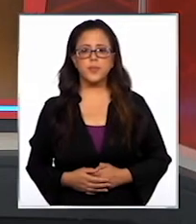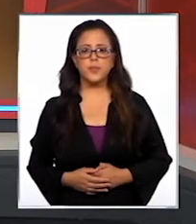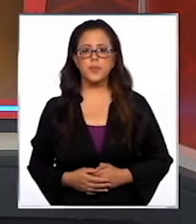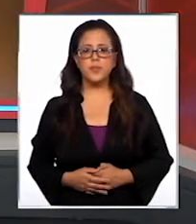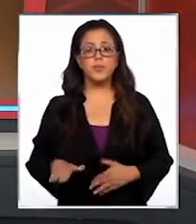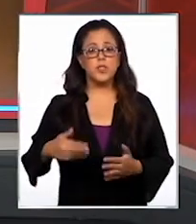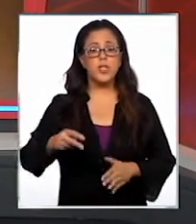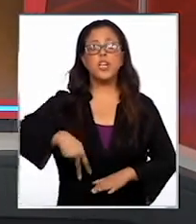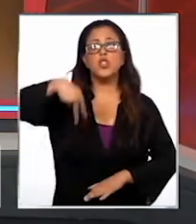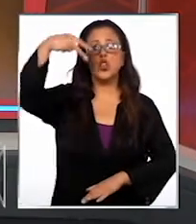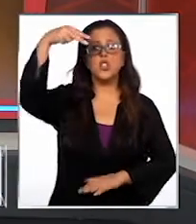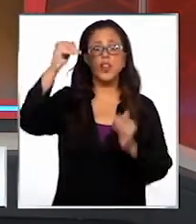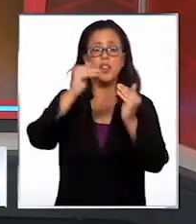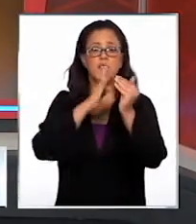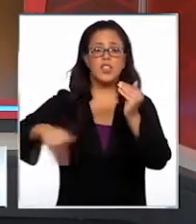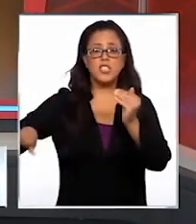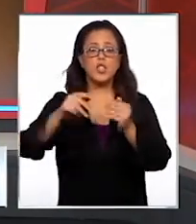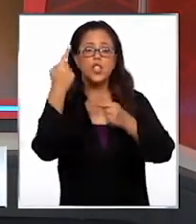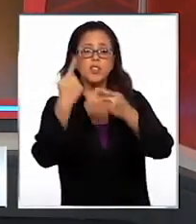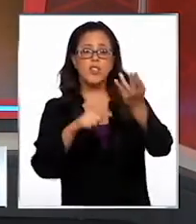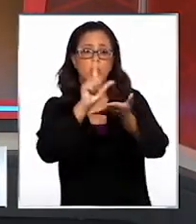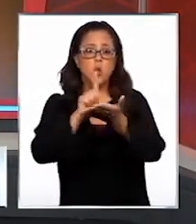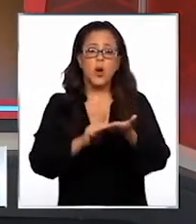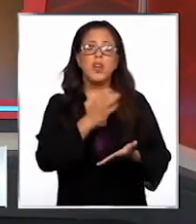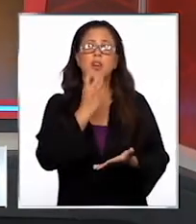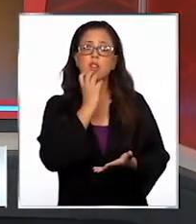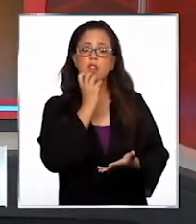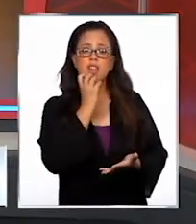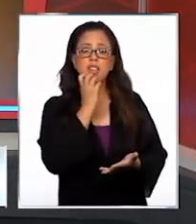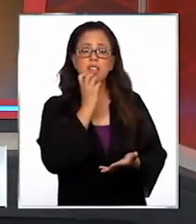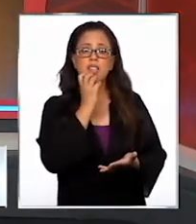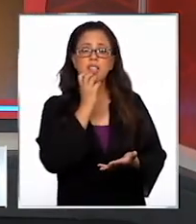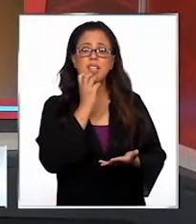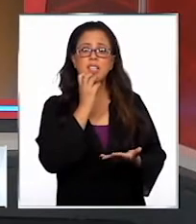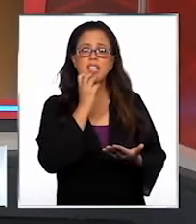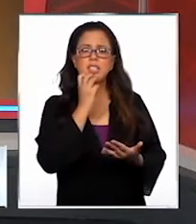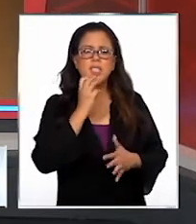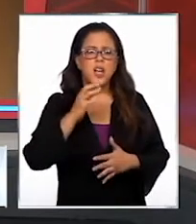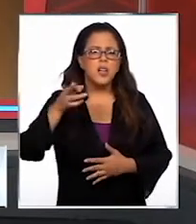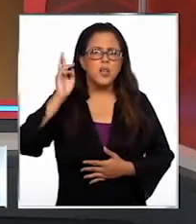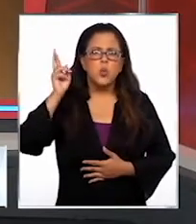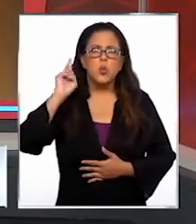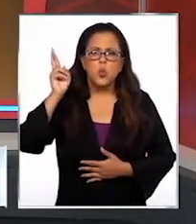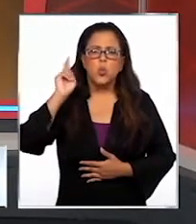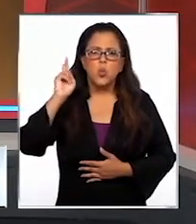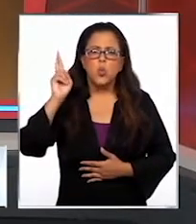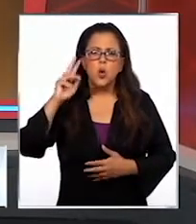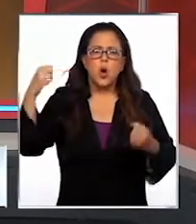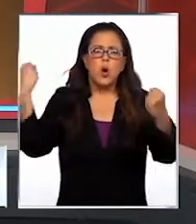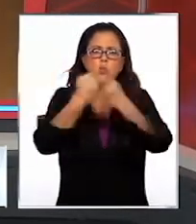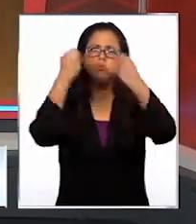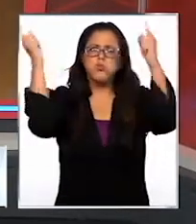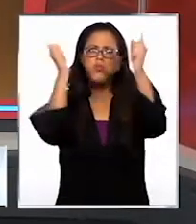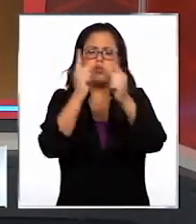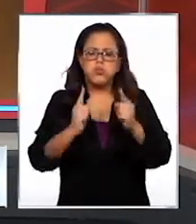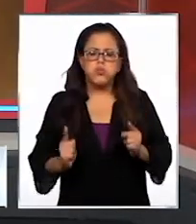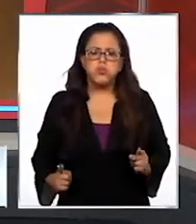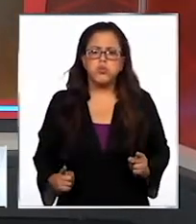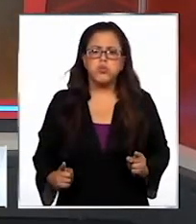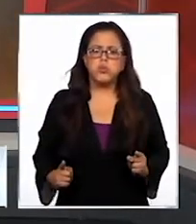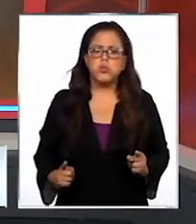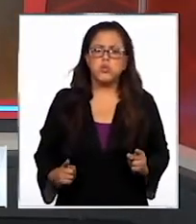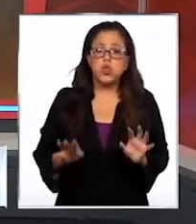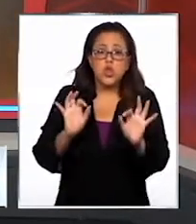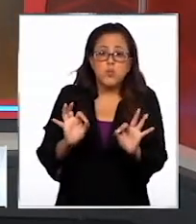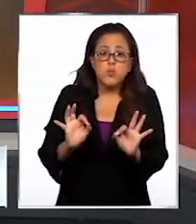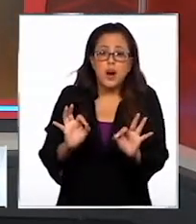Nos vamos al norte. Vecinos de distintos puntos de la ciudad de Antofagasta reportaron fuertes ruidos. Eran truenos y relámpagos,